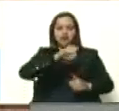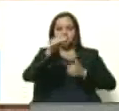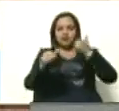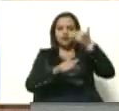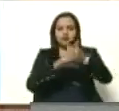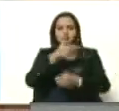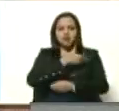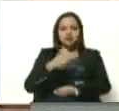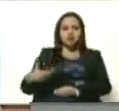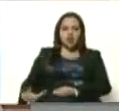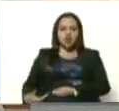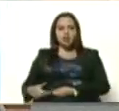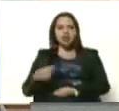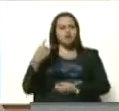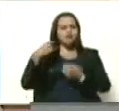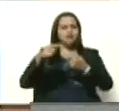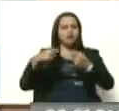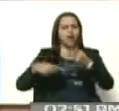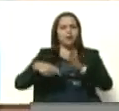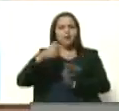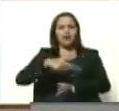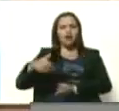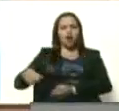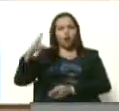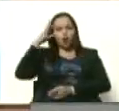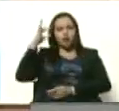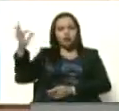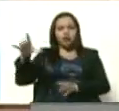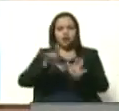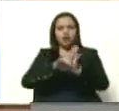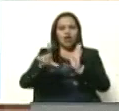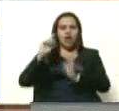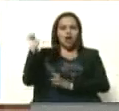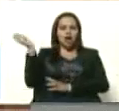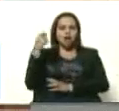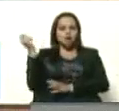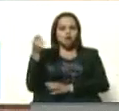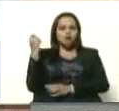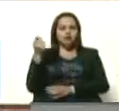vicepresidenta, además legisladores y del Consejo Legislativo del Estado Apure,